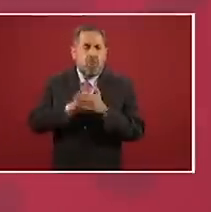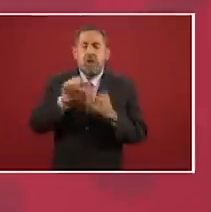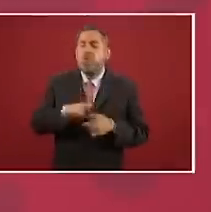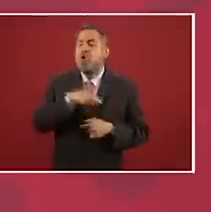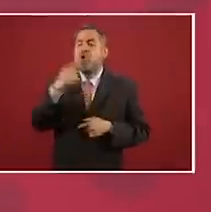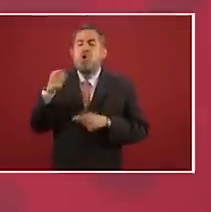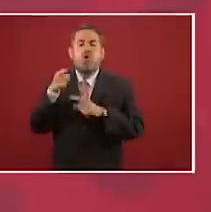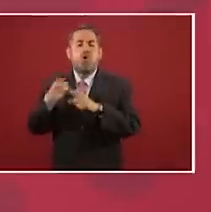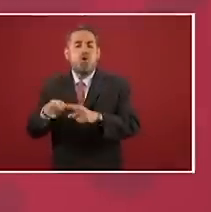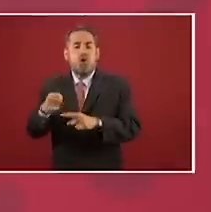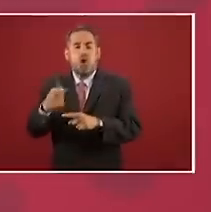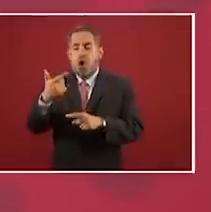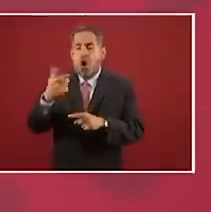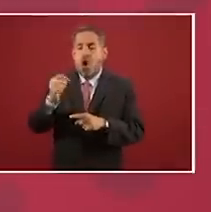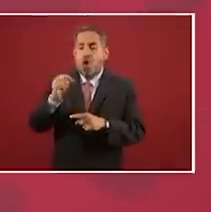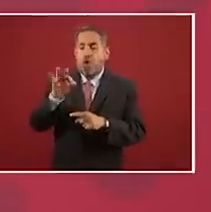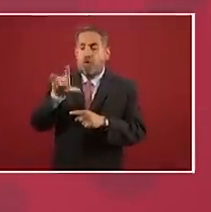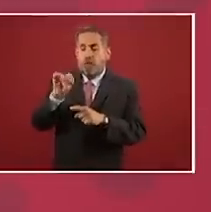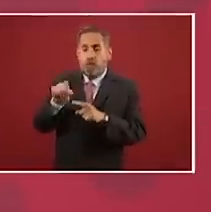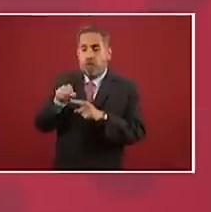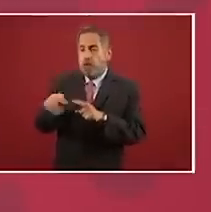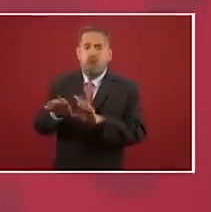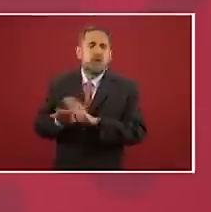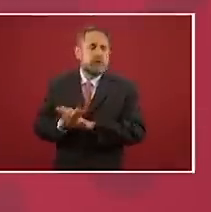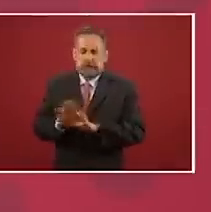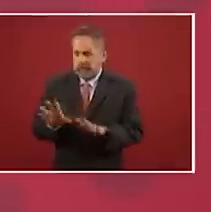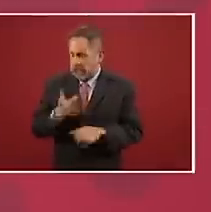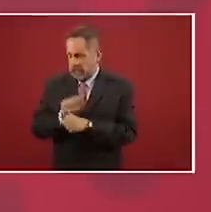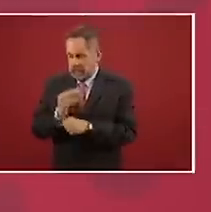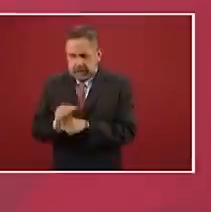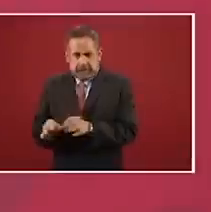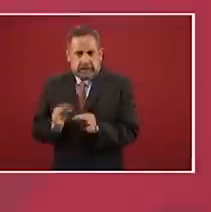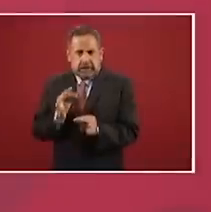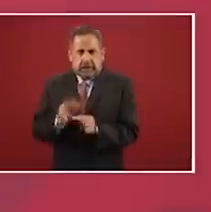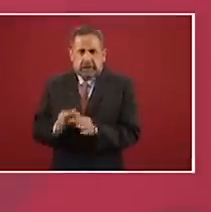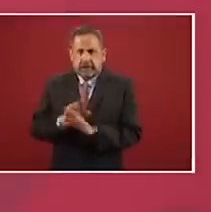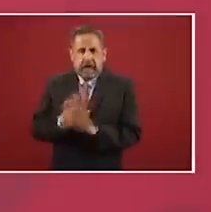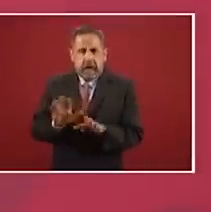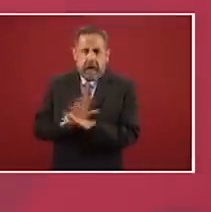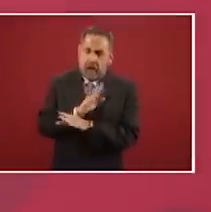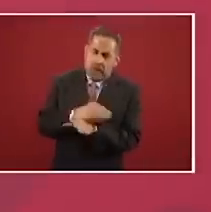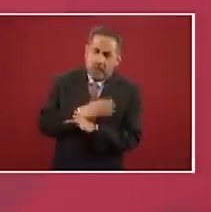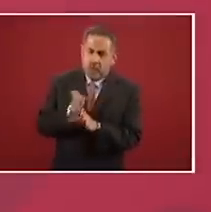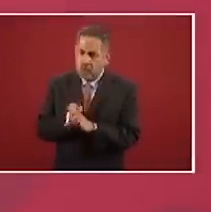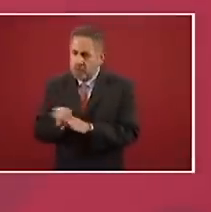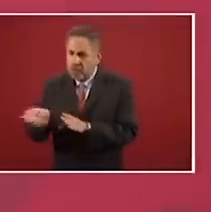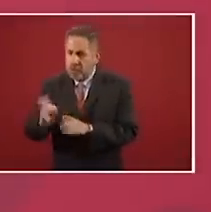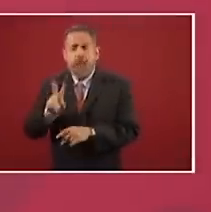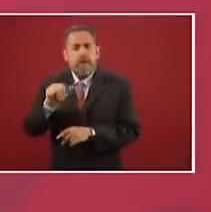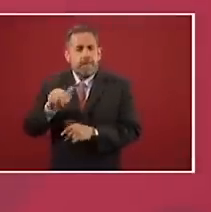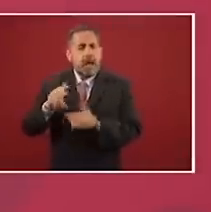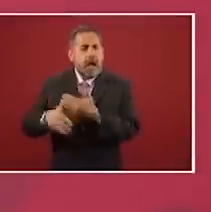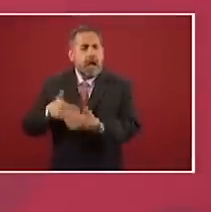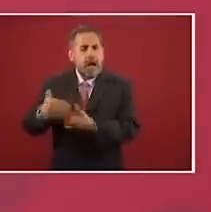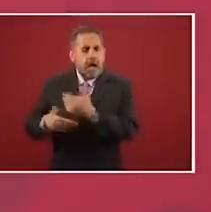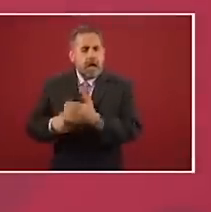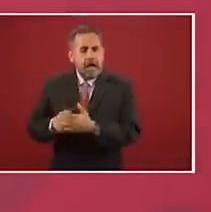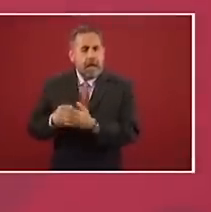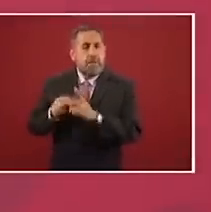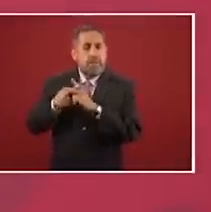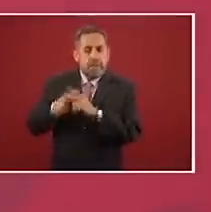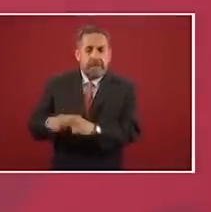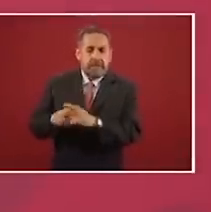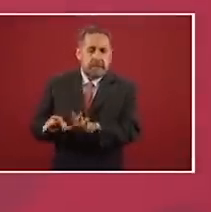ejemplo, del Golfo, pues ya está por funcionar. Ahí